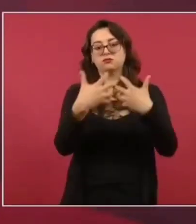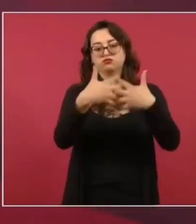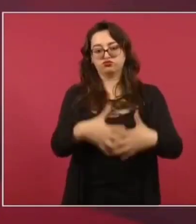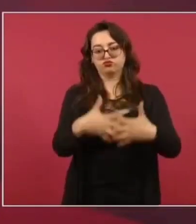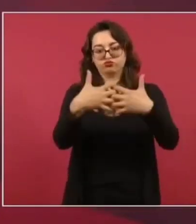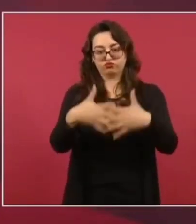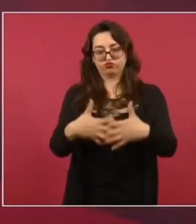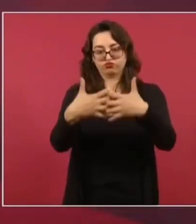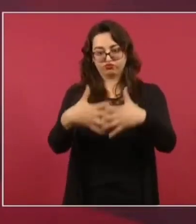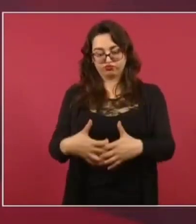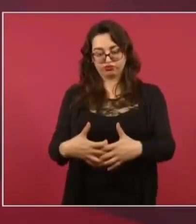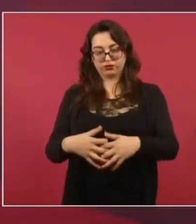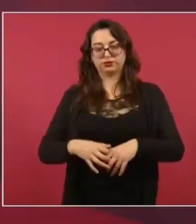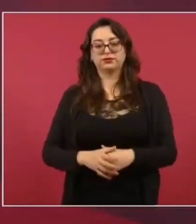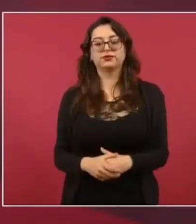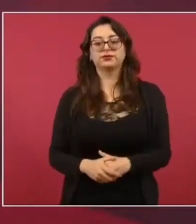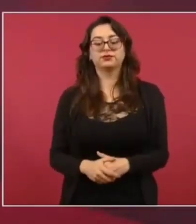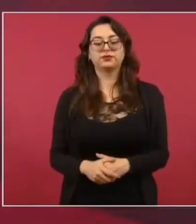Esto es